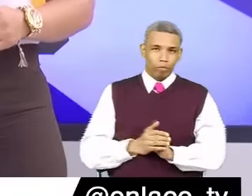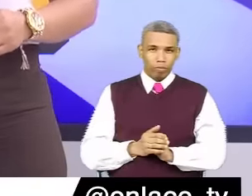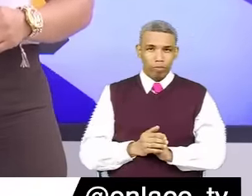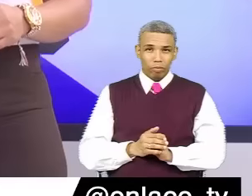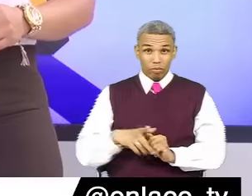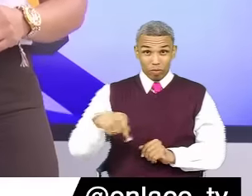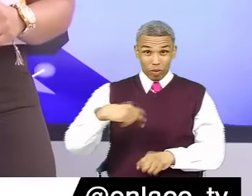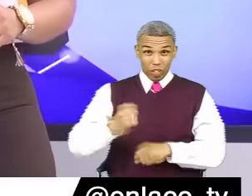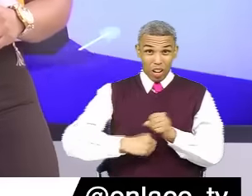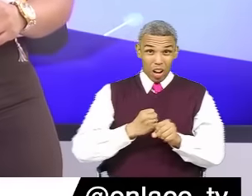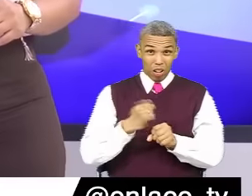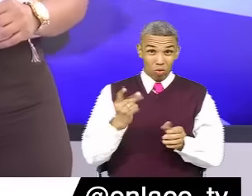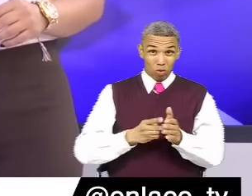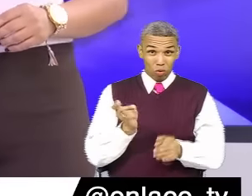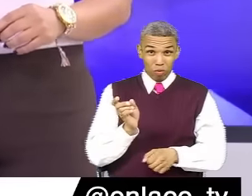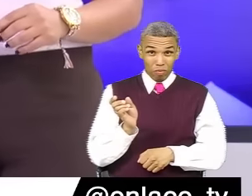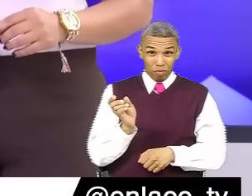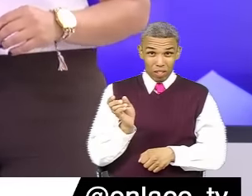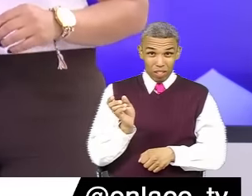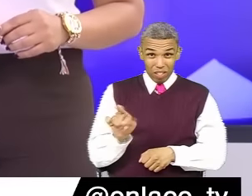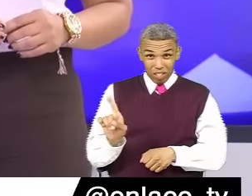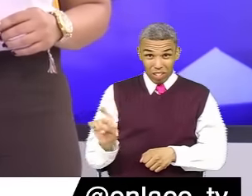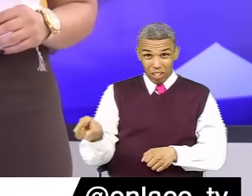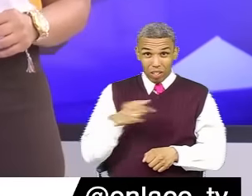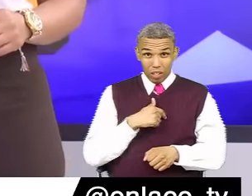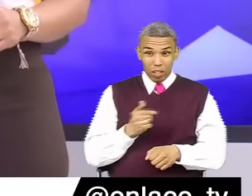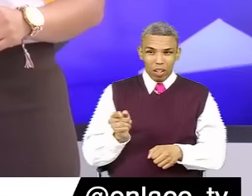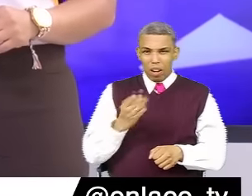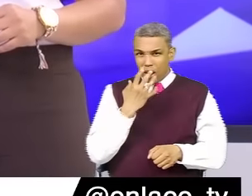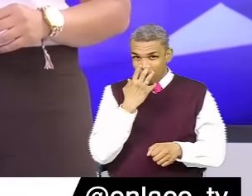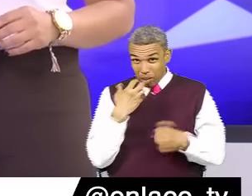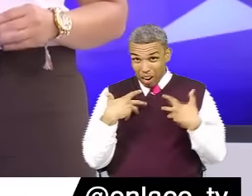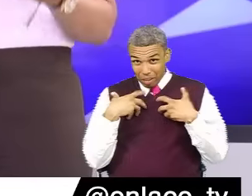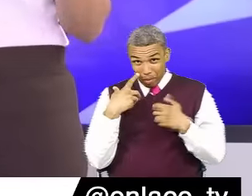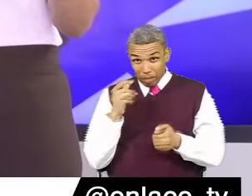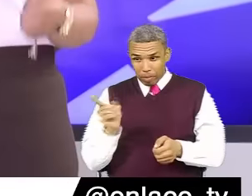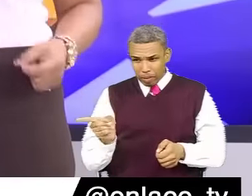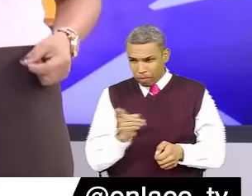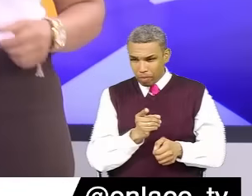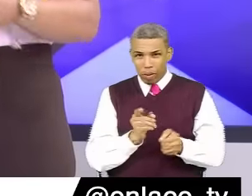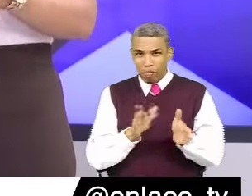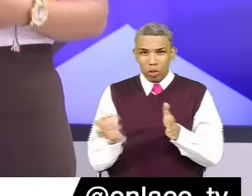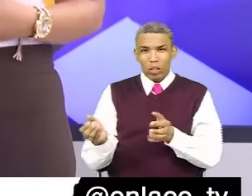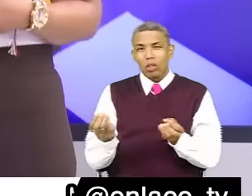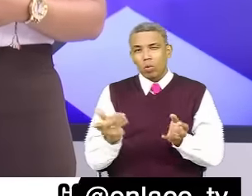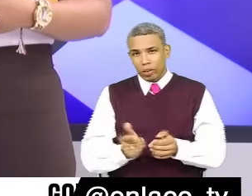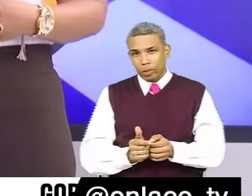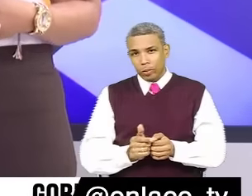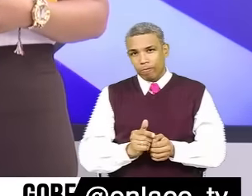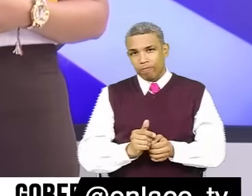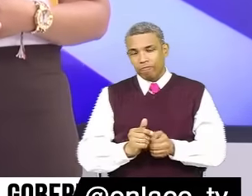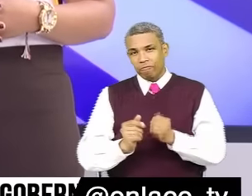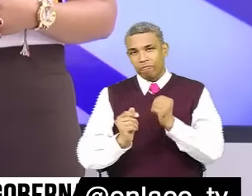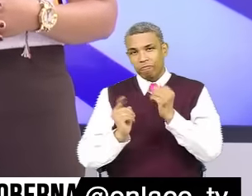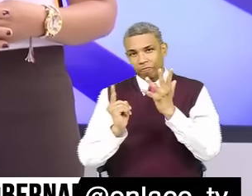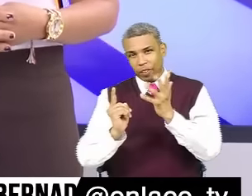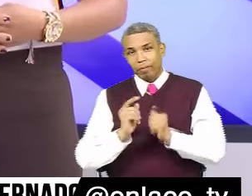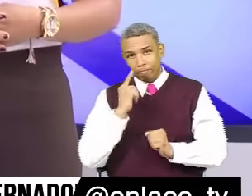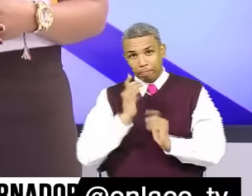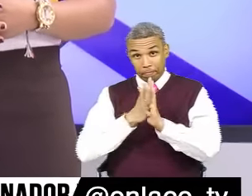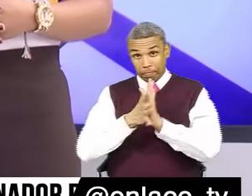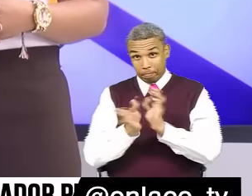han fallecido en lo ocurrido del 2016. La ampliación de estas y otras informaciones de su interés, por supuesto, a continuación en la presente emisión del noticiero